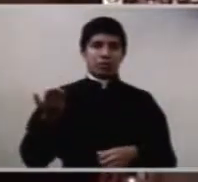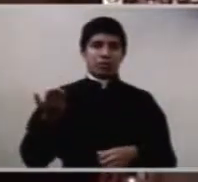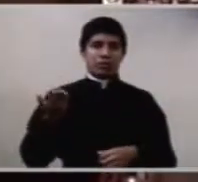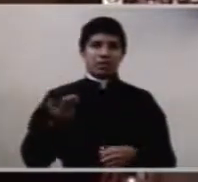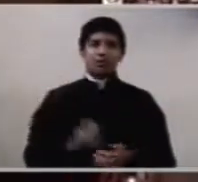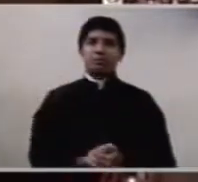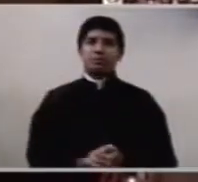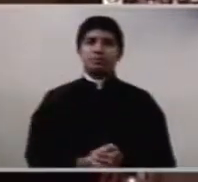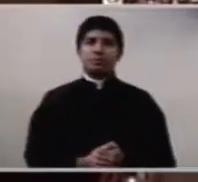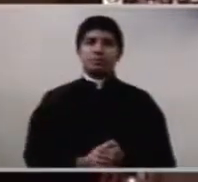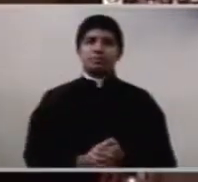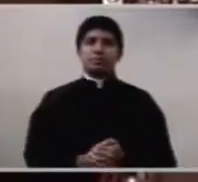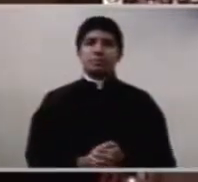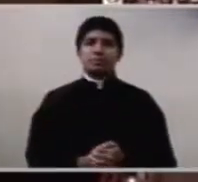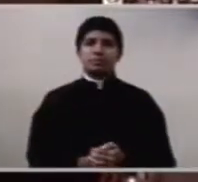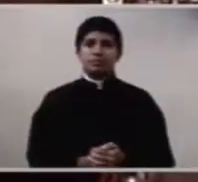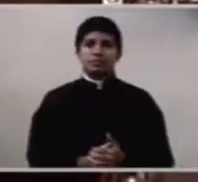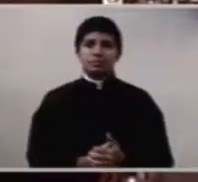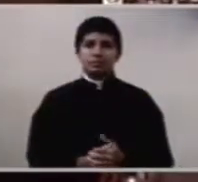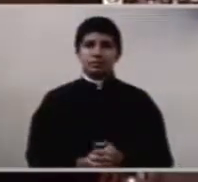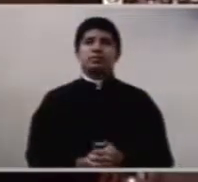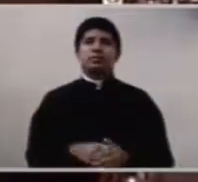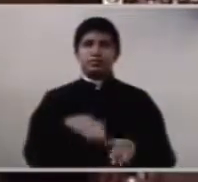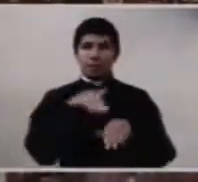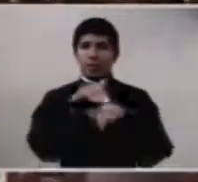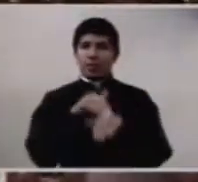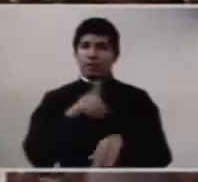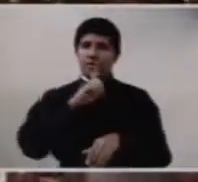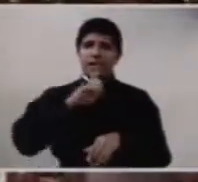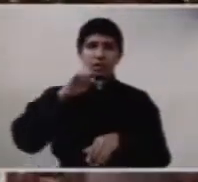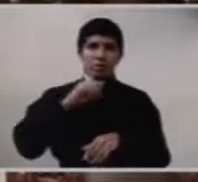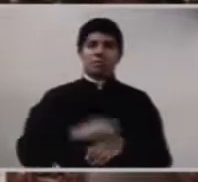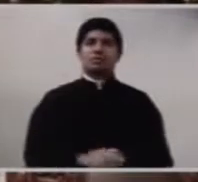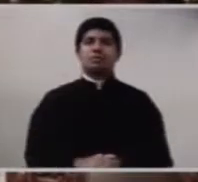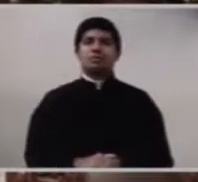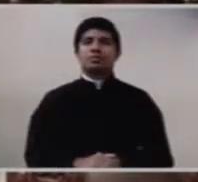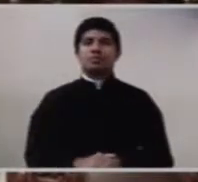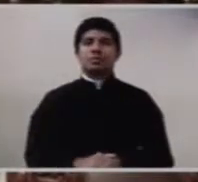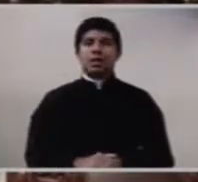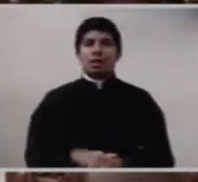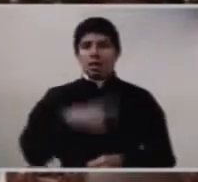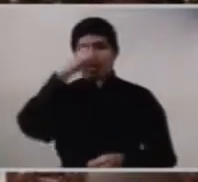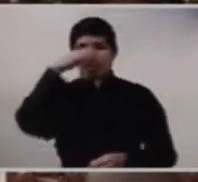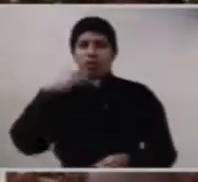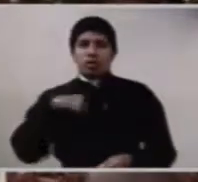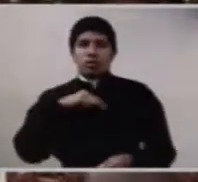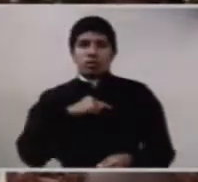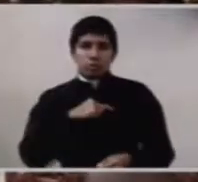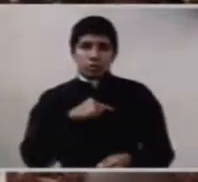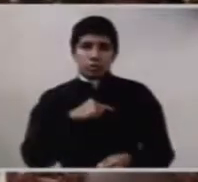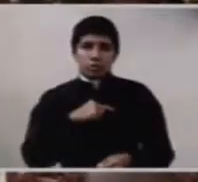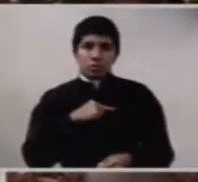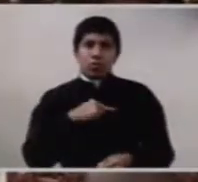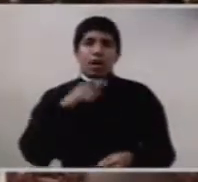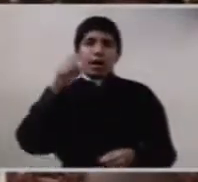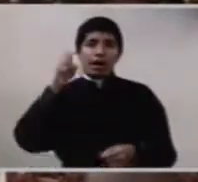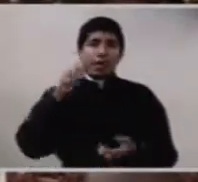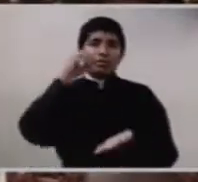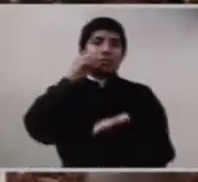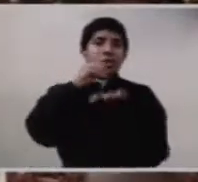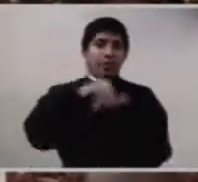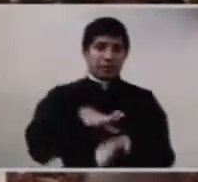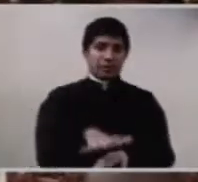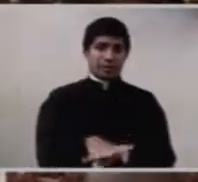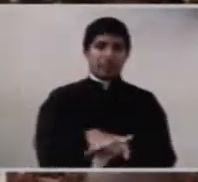vida llena de pecado. Para nosotros el mensaje me parece muy claro, y especialmente para ustedes que